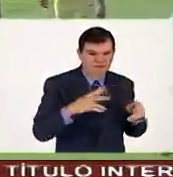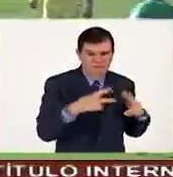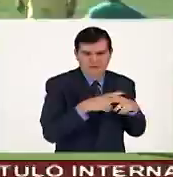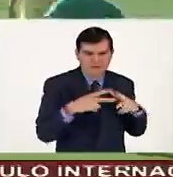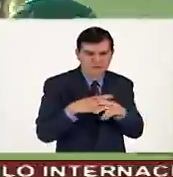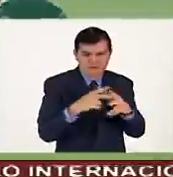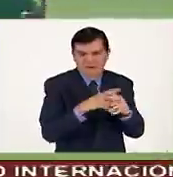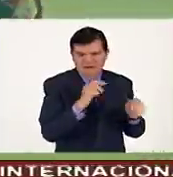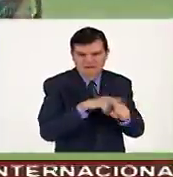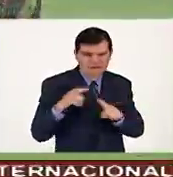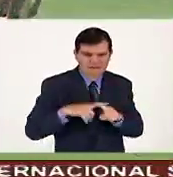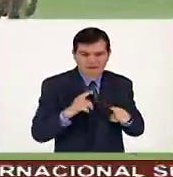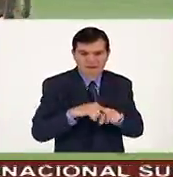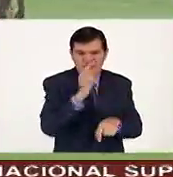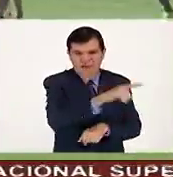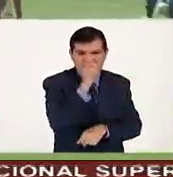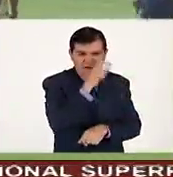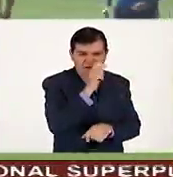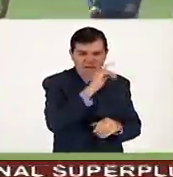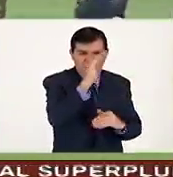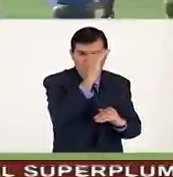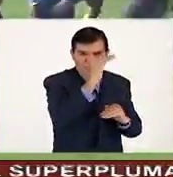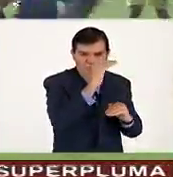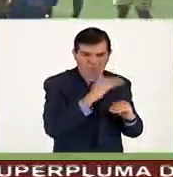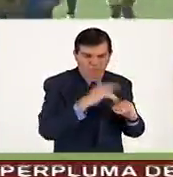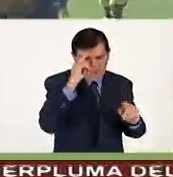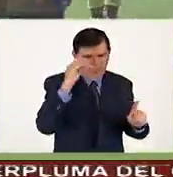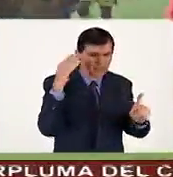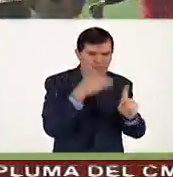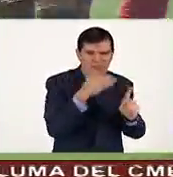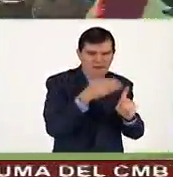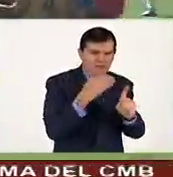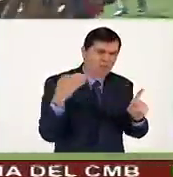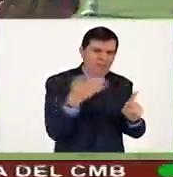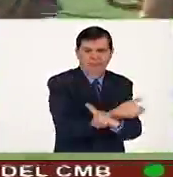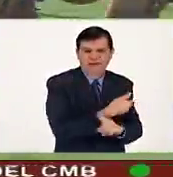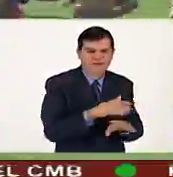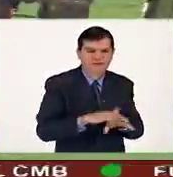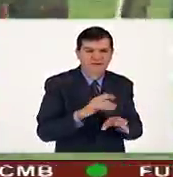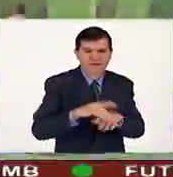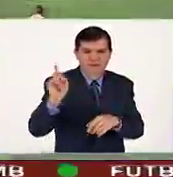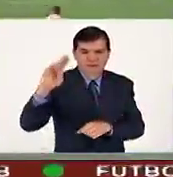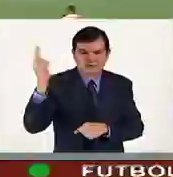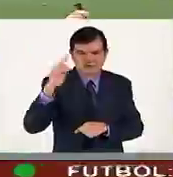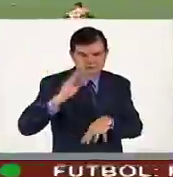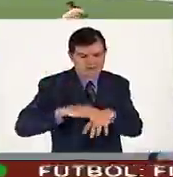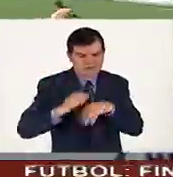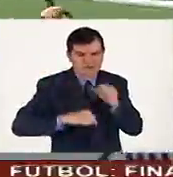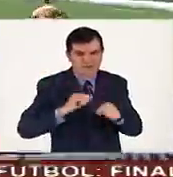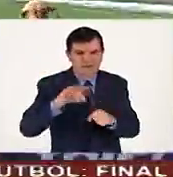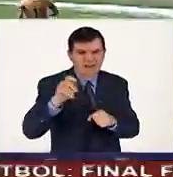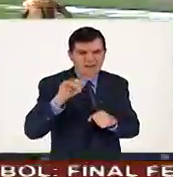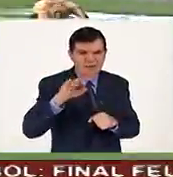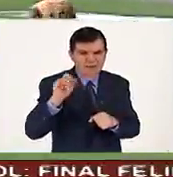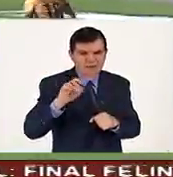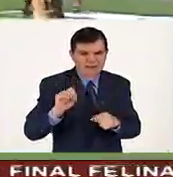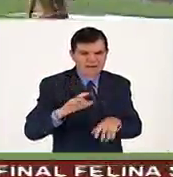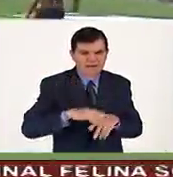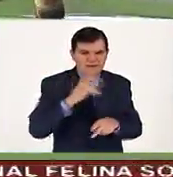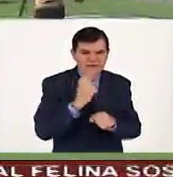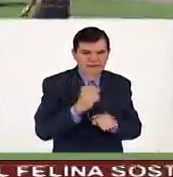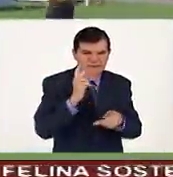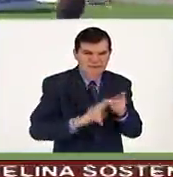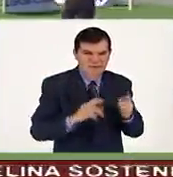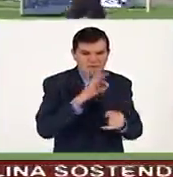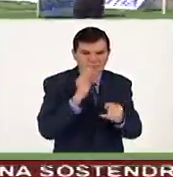de bronca, el equipo de las Águilas fue perdiendo el rumbo y con esto el equipo de Pumas fue retomando el camino. Gol de Javier Cortés ya en esta segunda mitad,